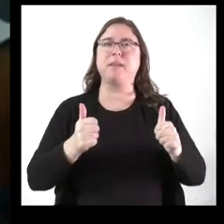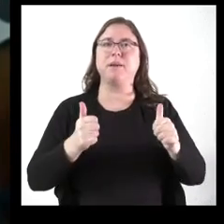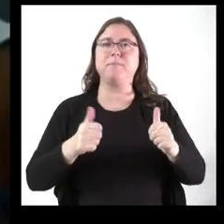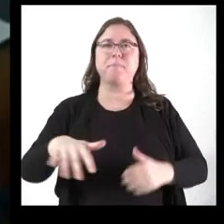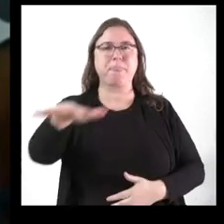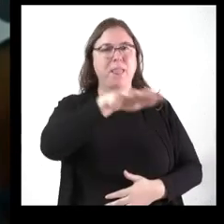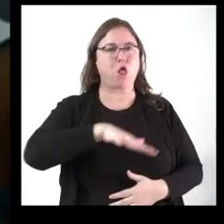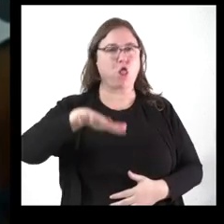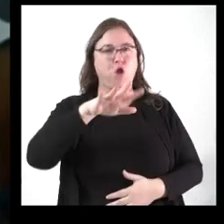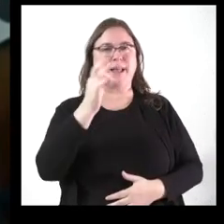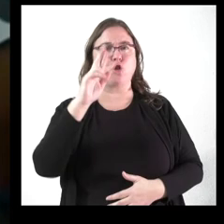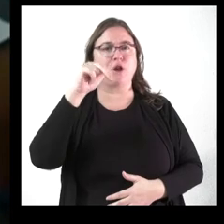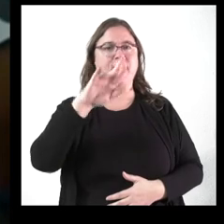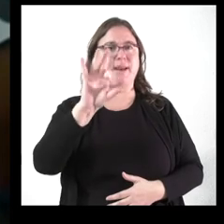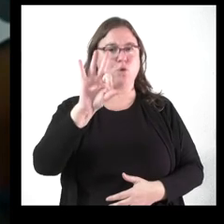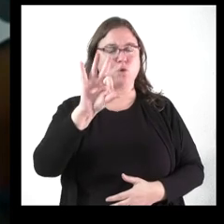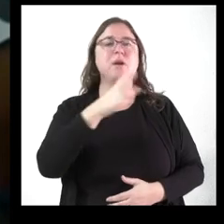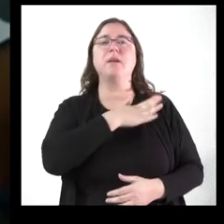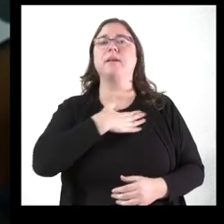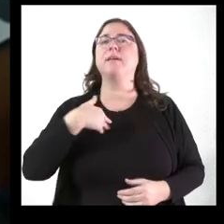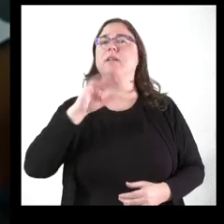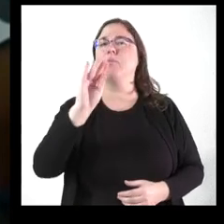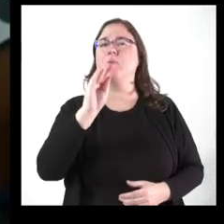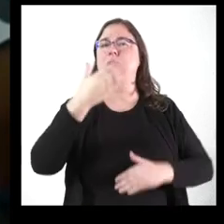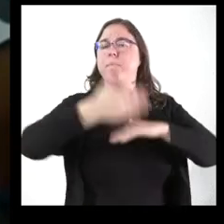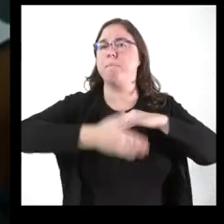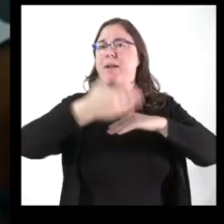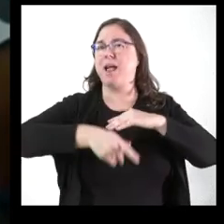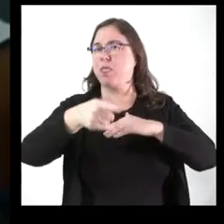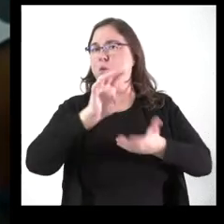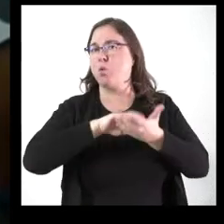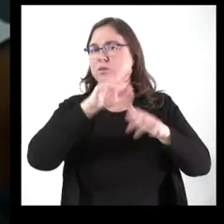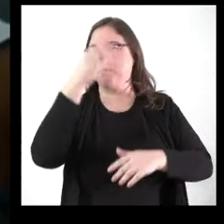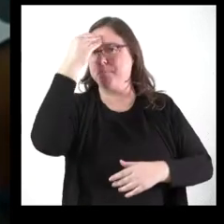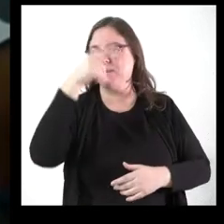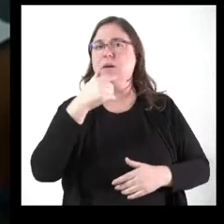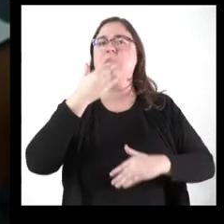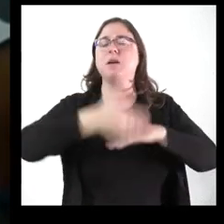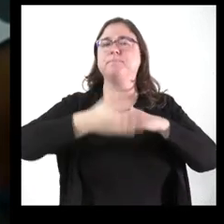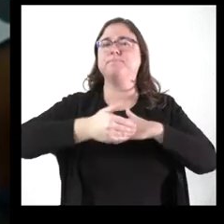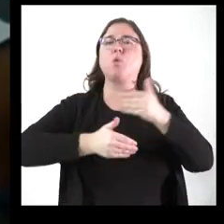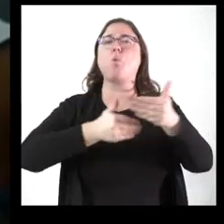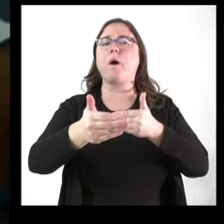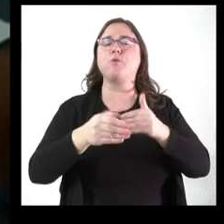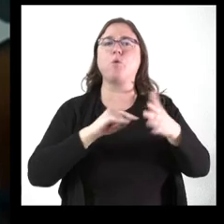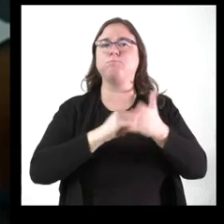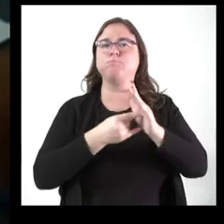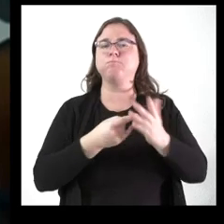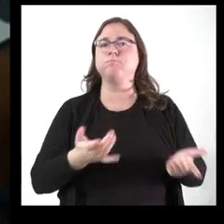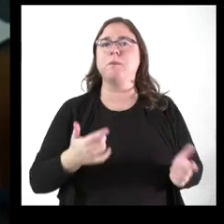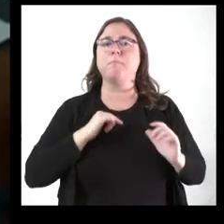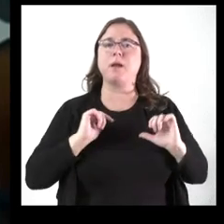la zona logística de torneros quería preguntarle Cuáles son los plazos que maneja la junta para poder resolver esa tramitación y que se